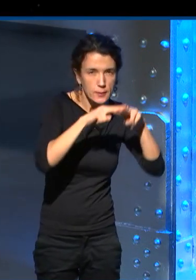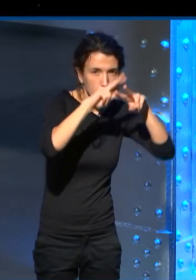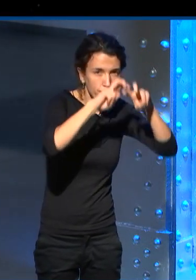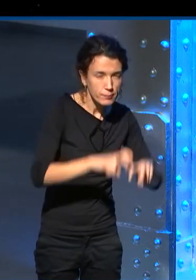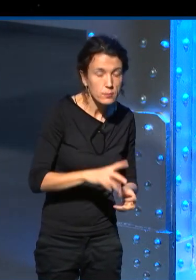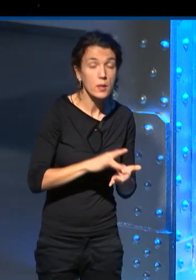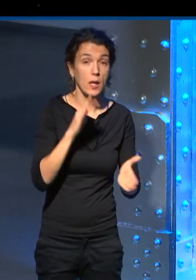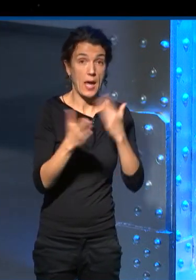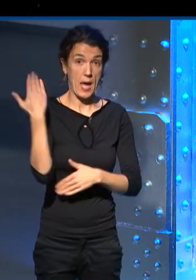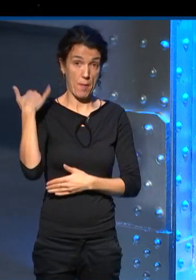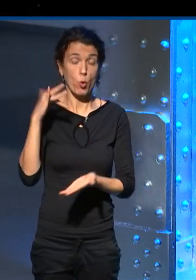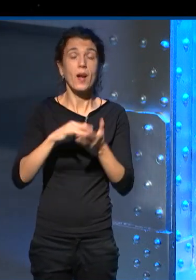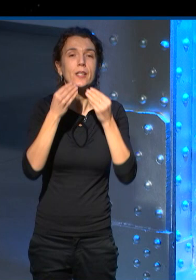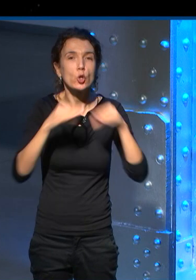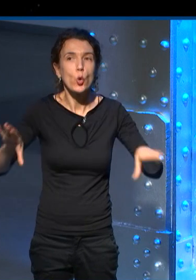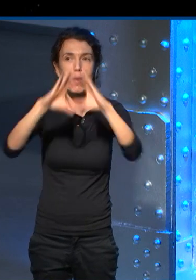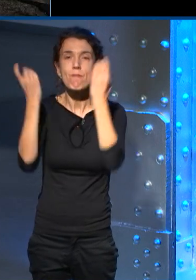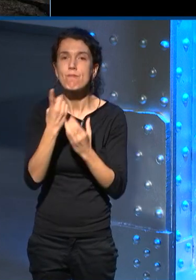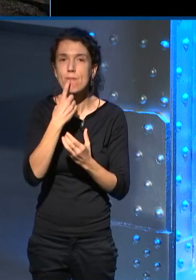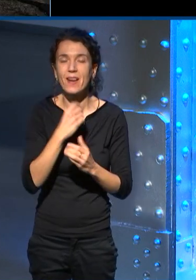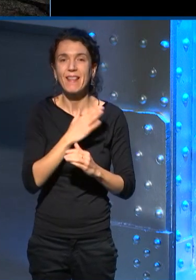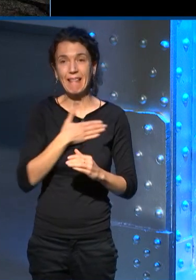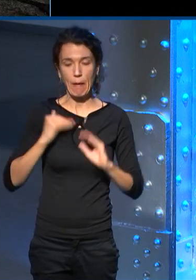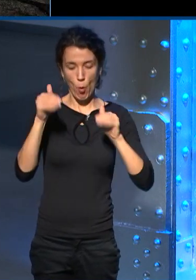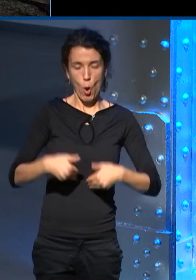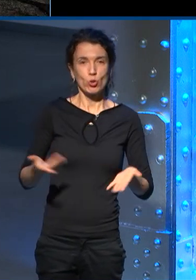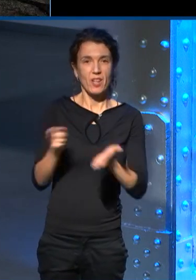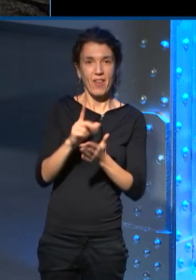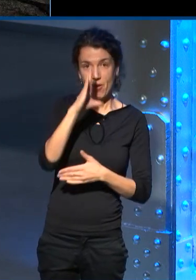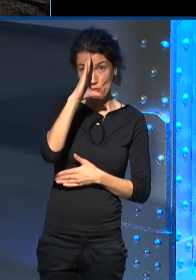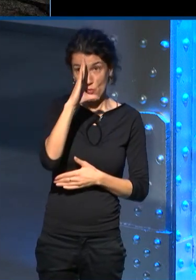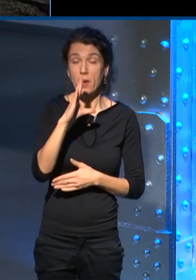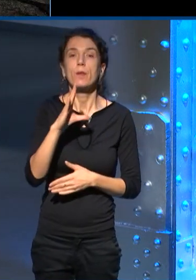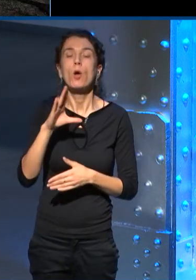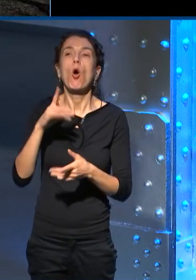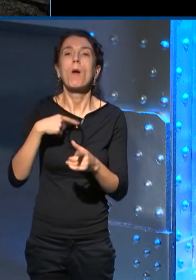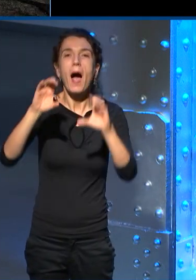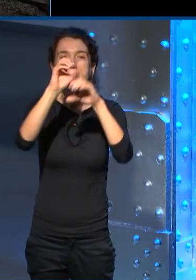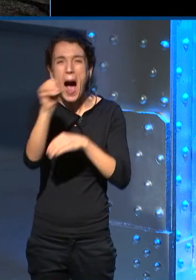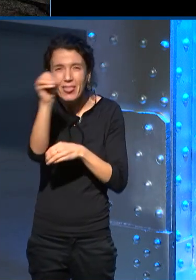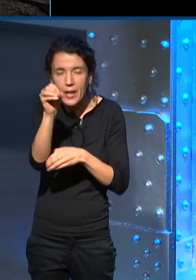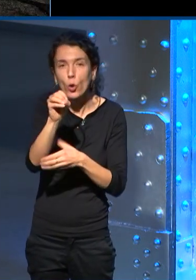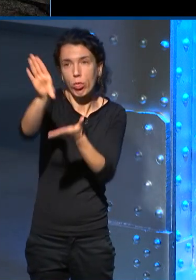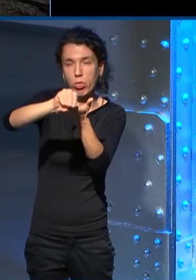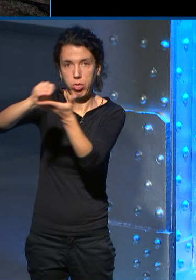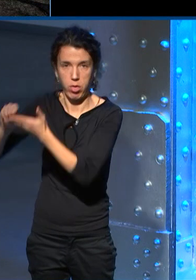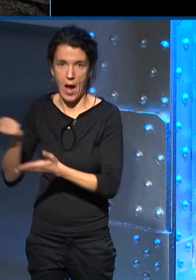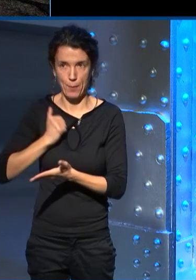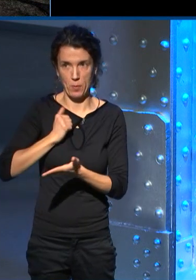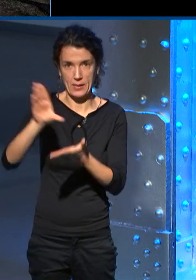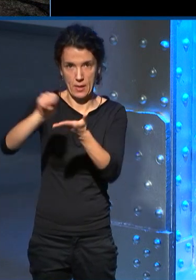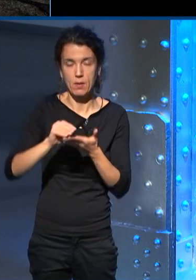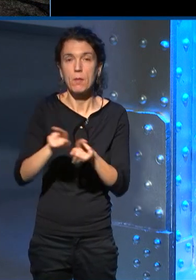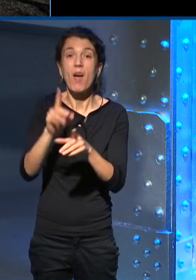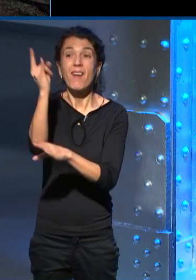época, la historia de Marte era volver a la Luna, capturar un asteroide y hacer pruebas. Las pruebas en gravedad cero,